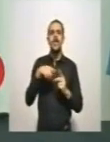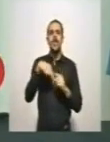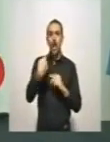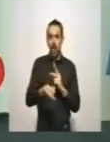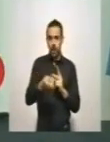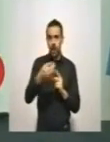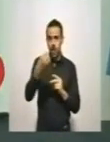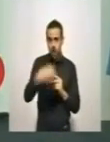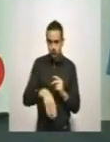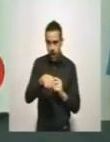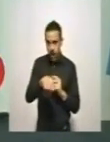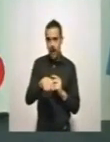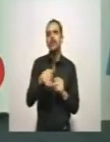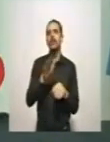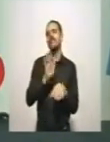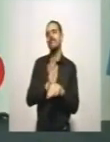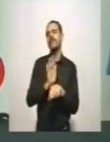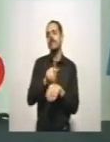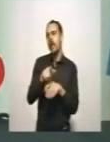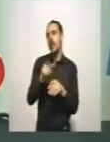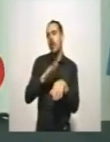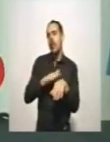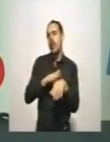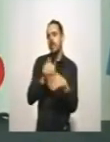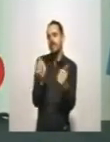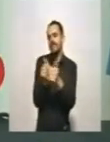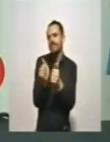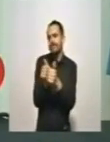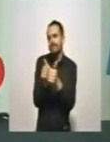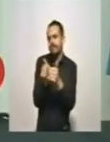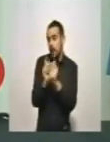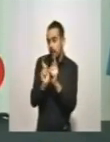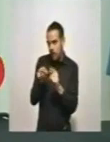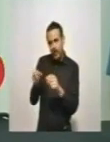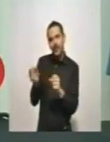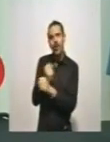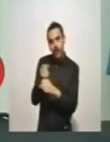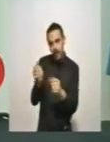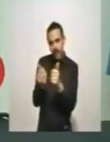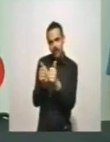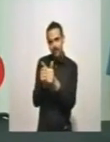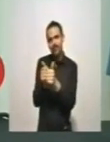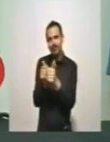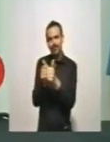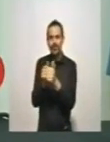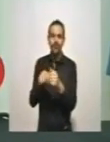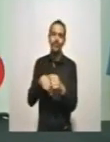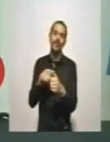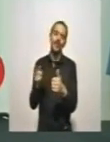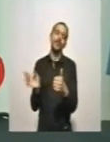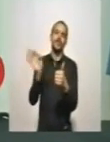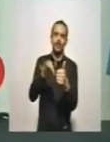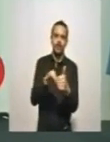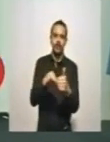son pacientes que han sido contactos estrechos con casos confirmados.